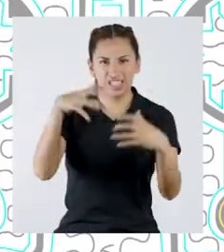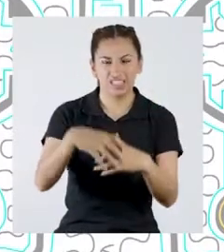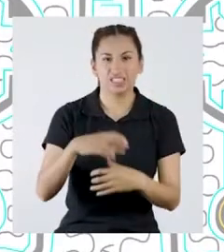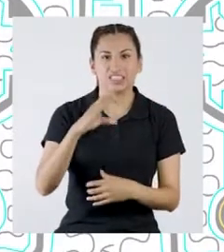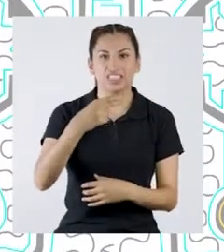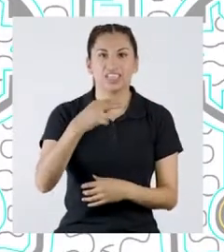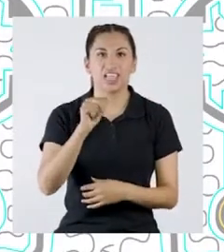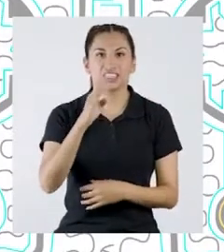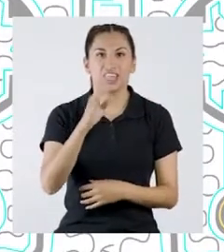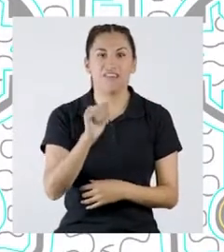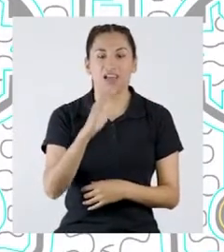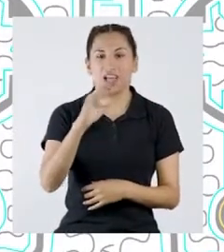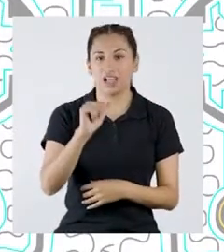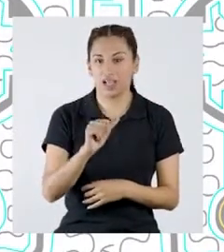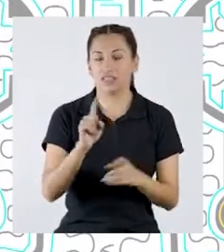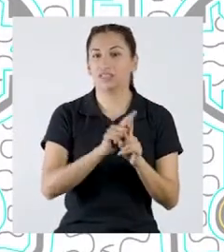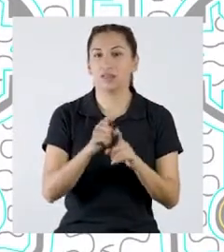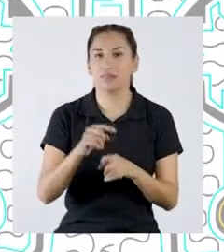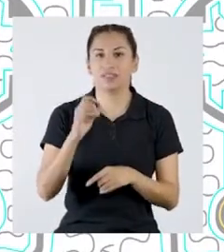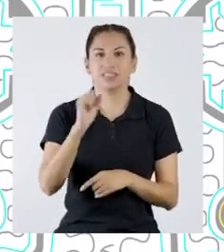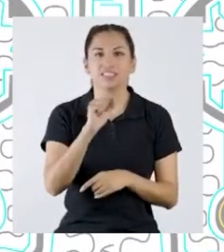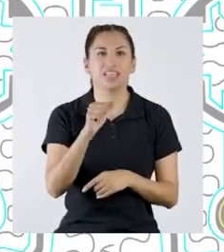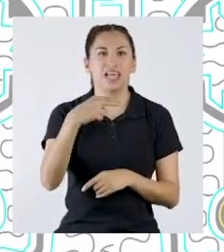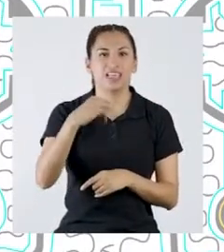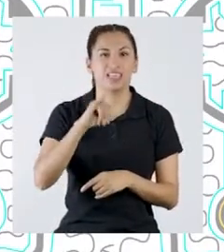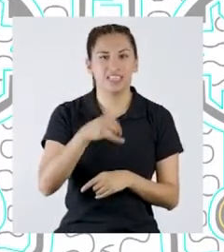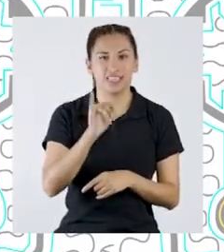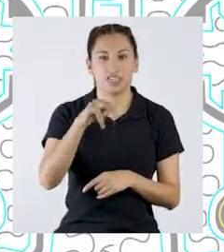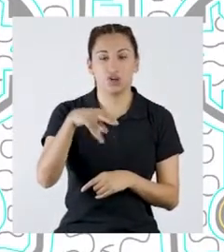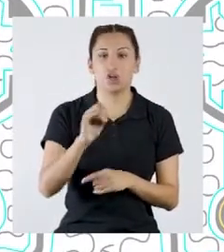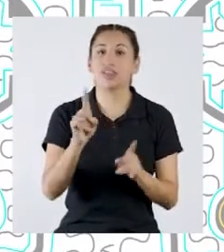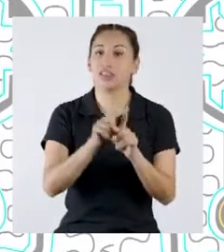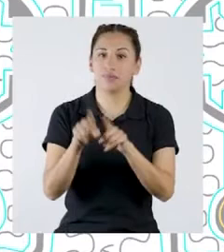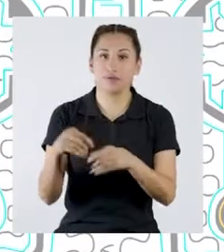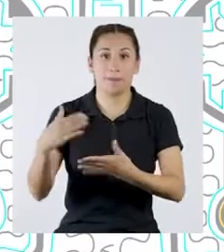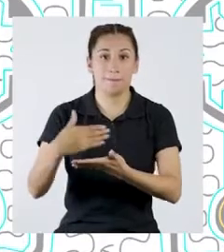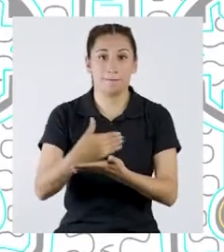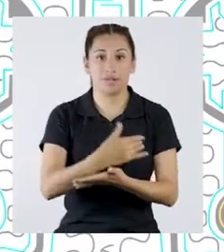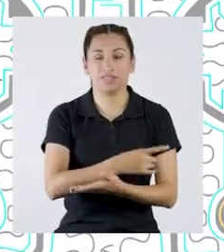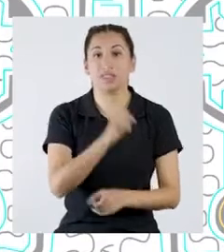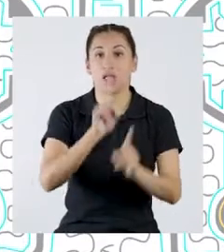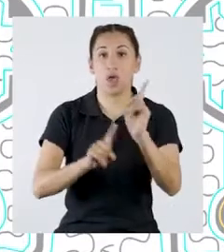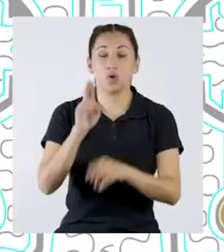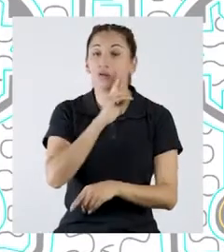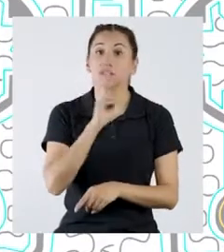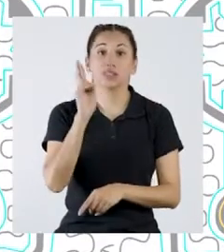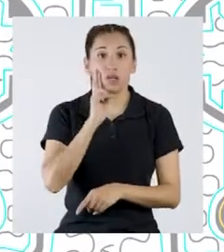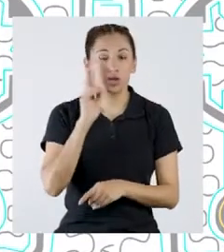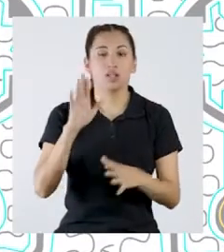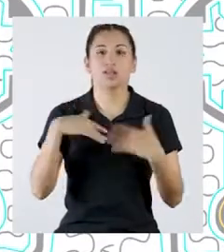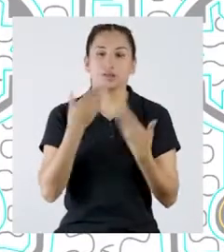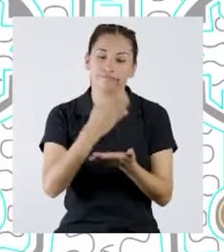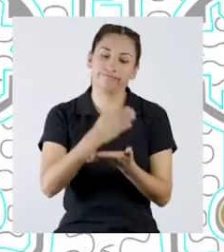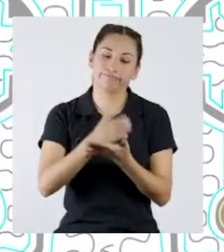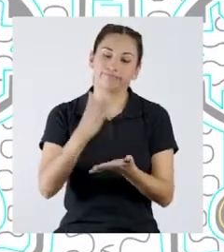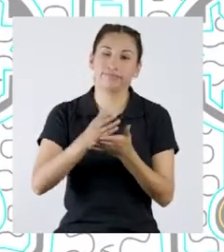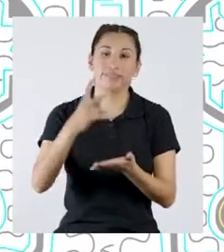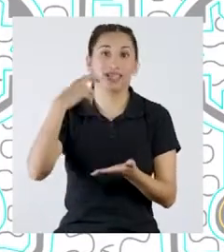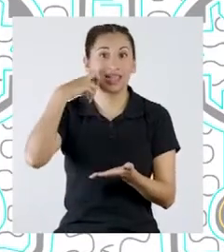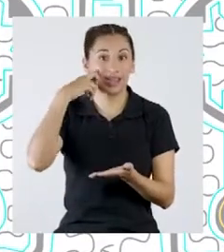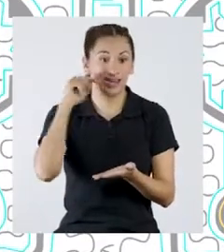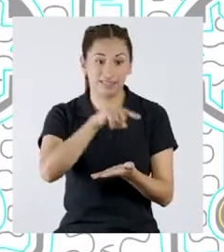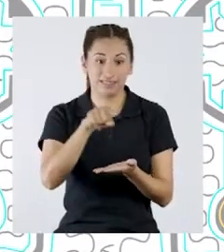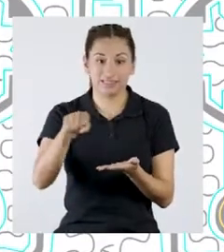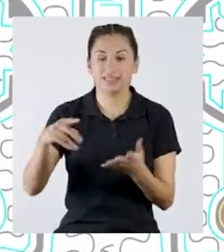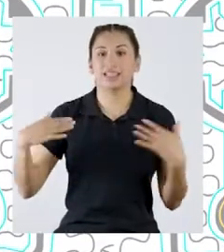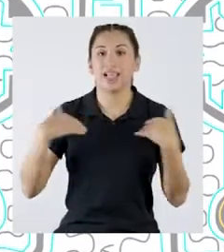como sachabacas y sajinos, así como peces. En algunos restaurantes preparan la comida con la carne